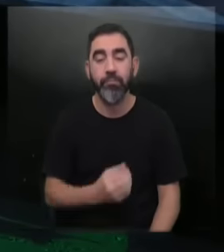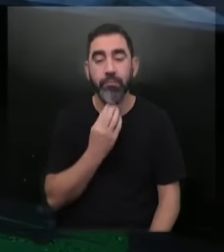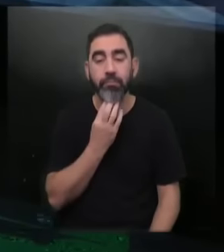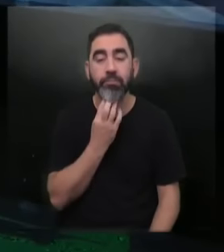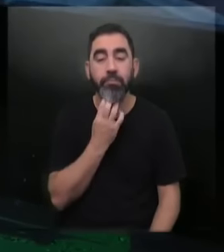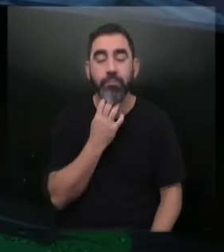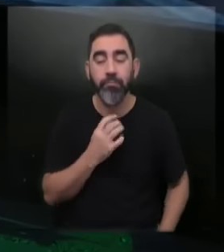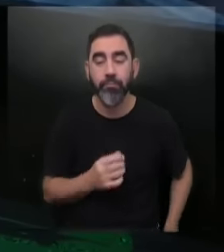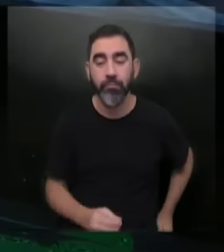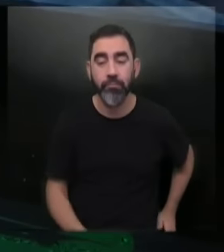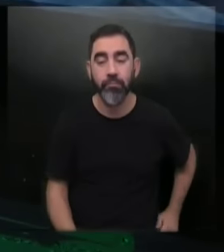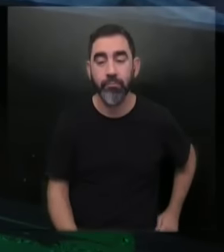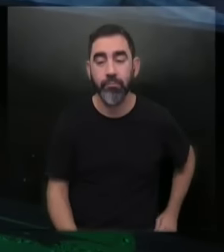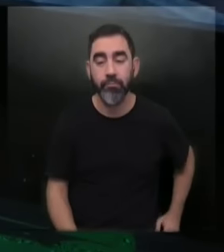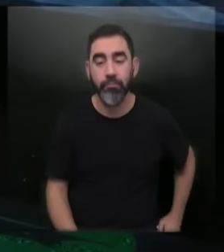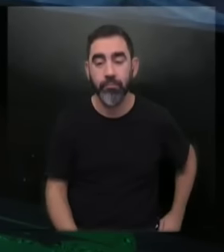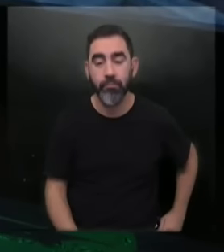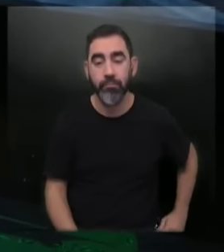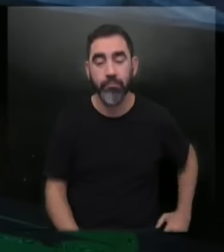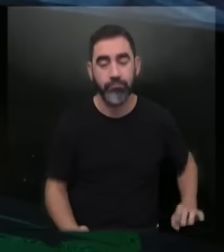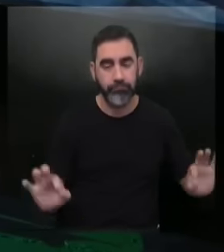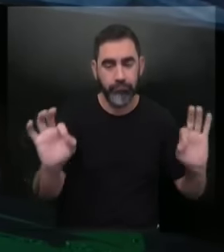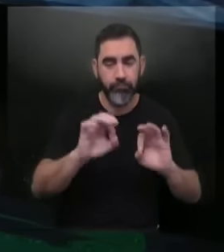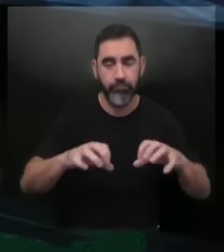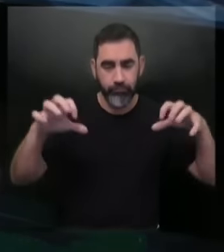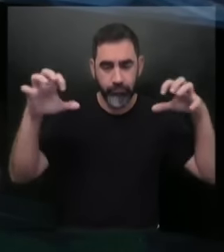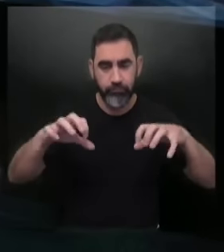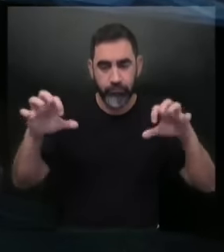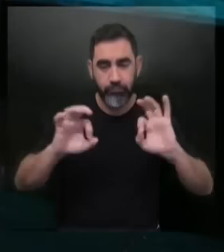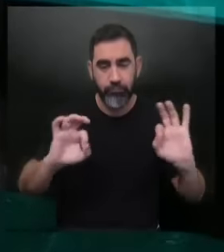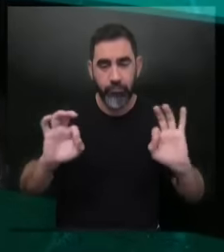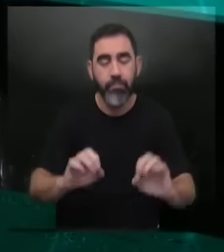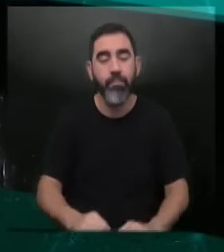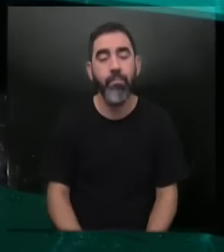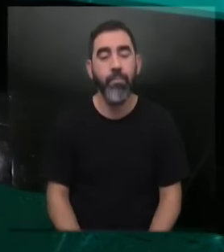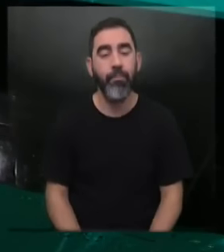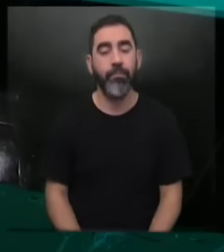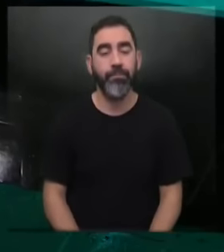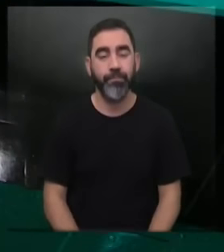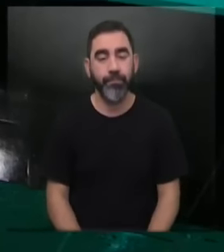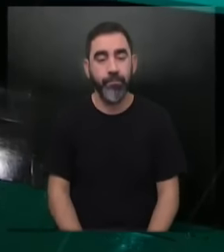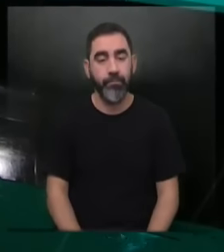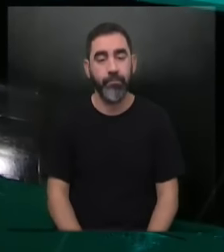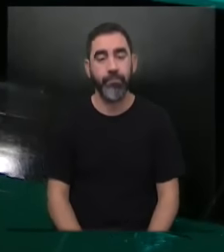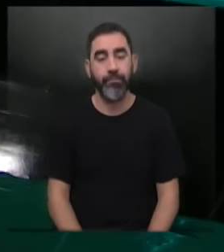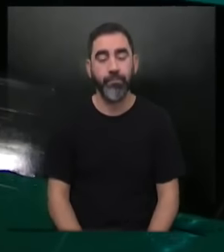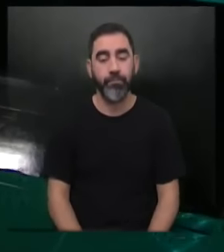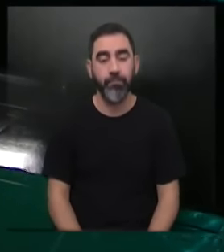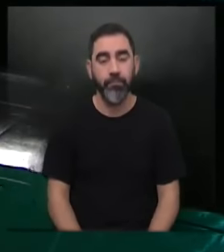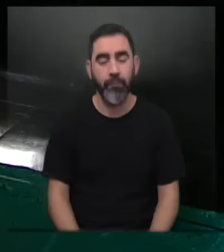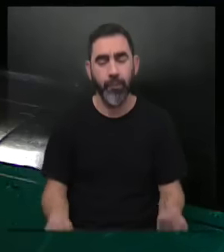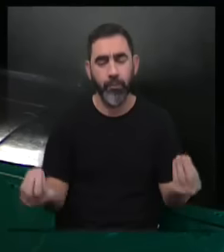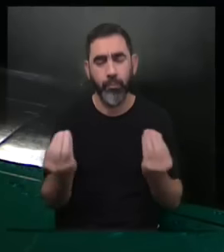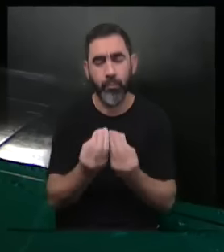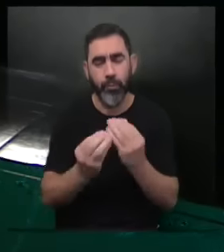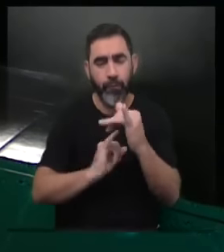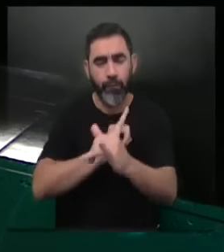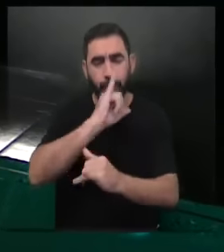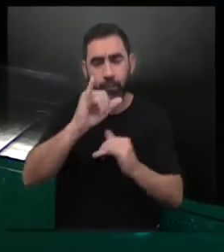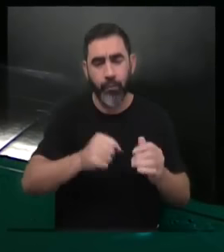estará algo nuboso tampoco se prevén precipitaciones para arrancar el octavo mes del año muchos temas para